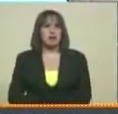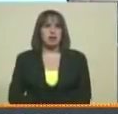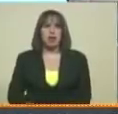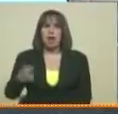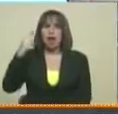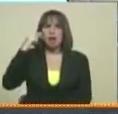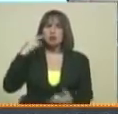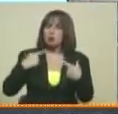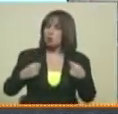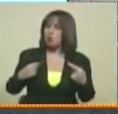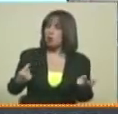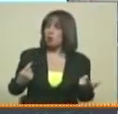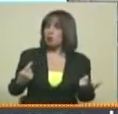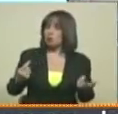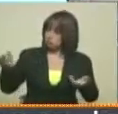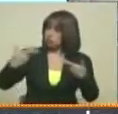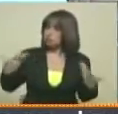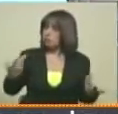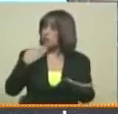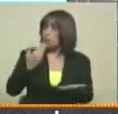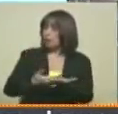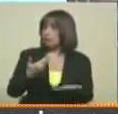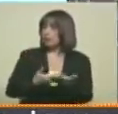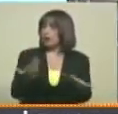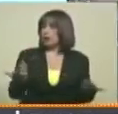Aristóbulo, quiero una propuesta concreta.